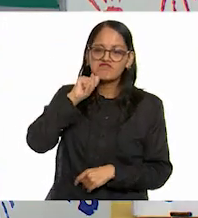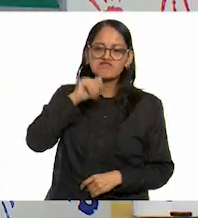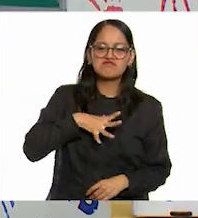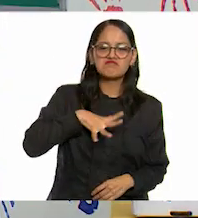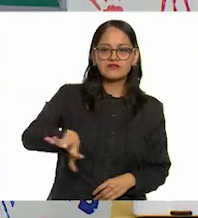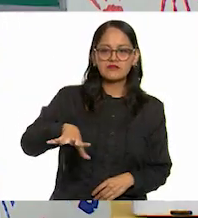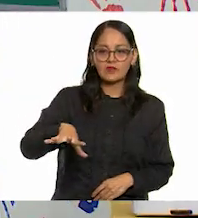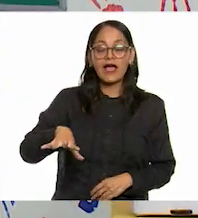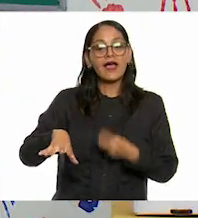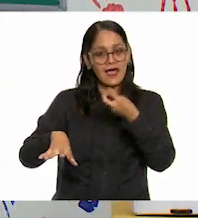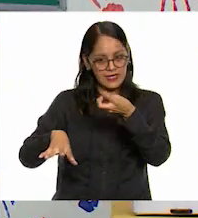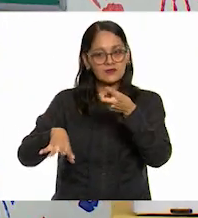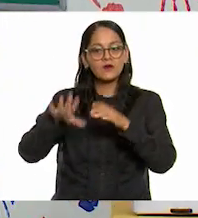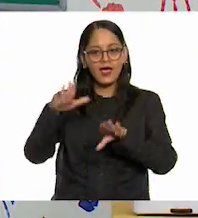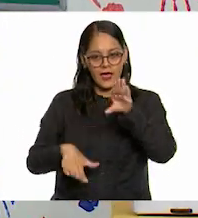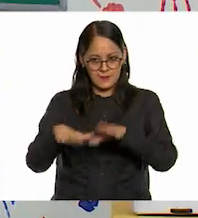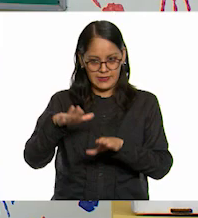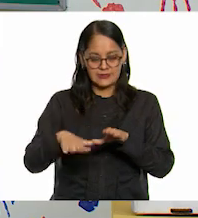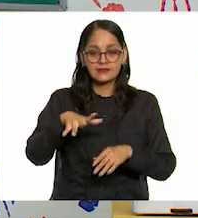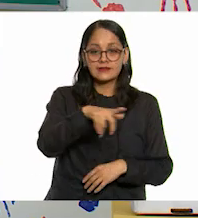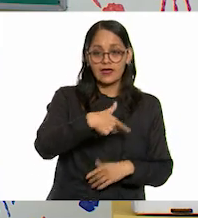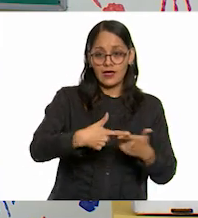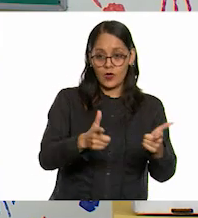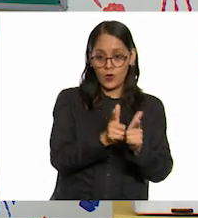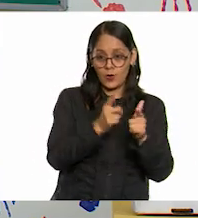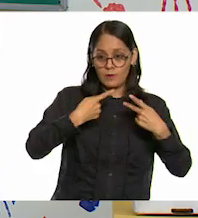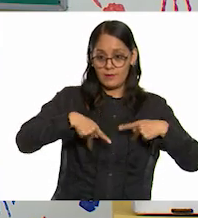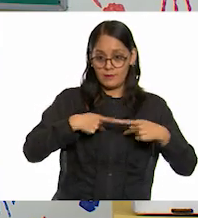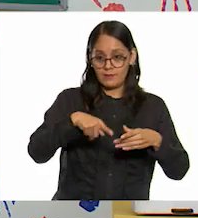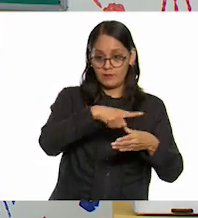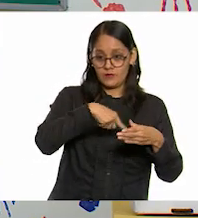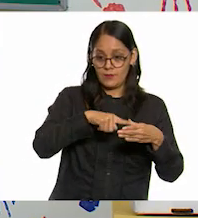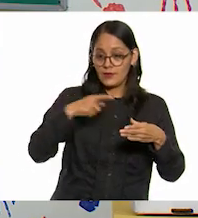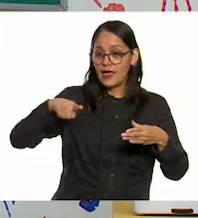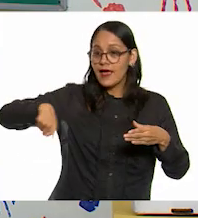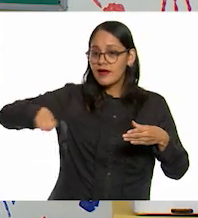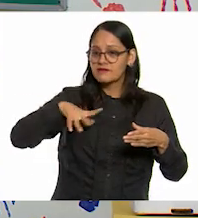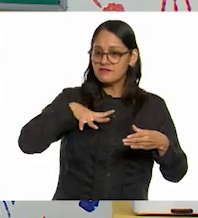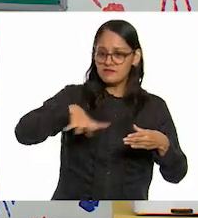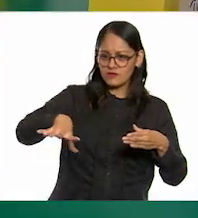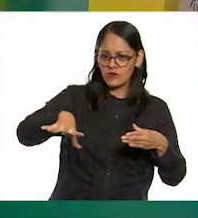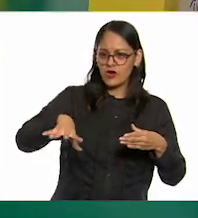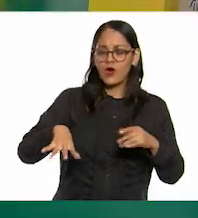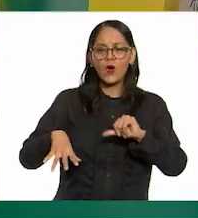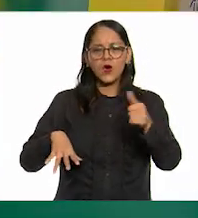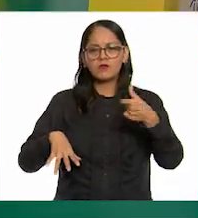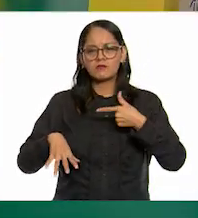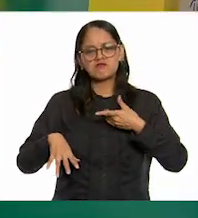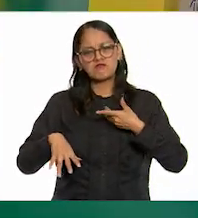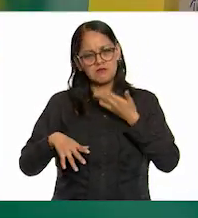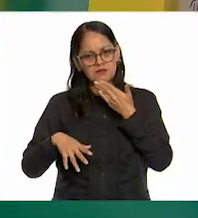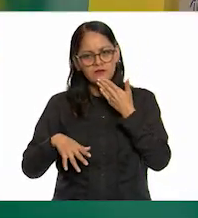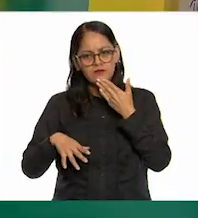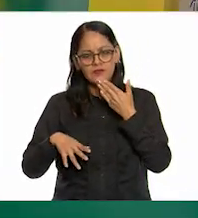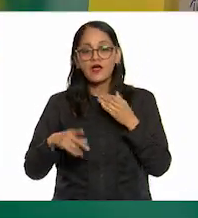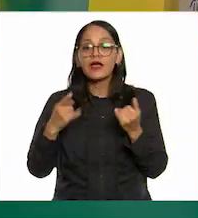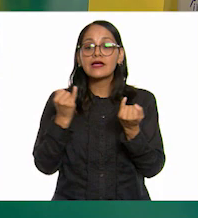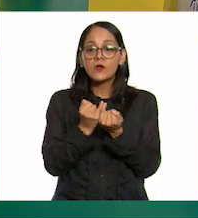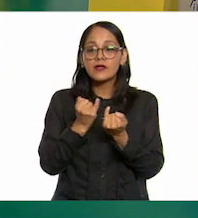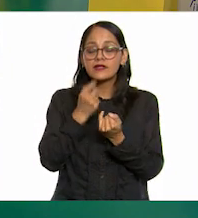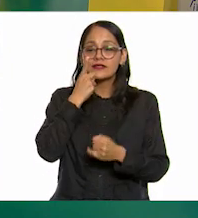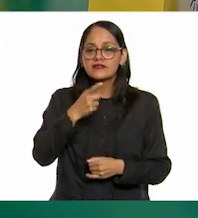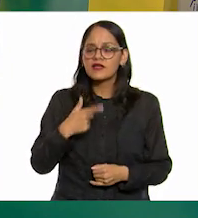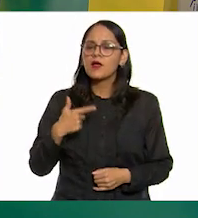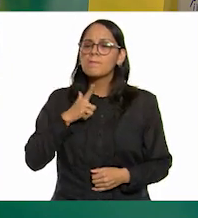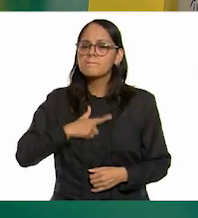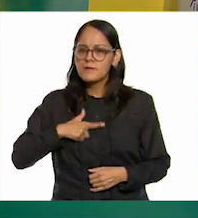en donde una parte de la sociedad muestra rechazo y otra no, se le llama agrado o